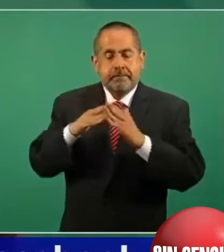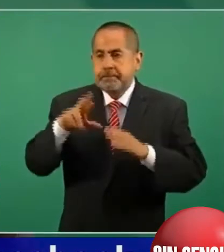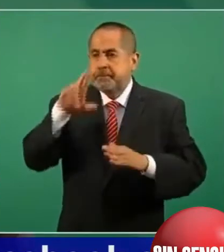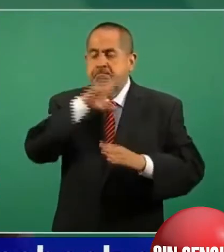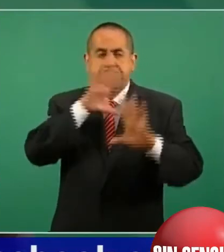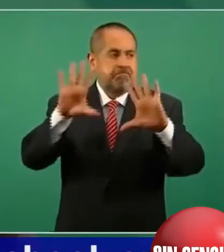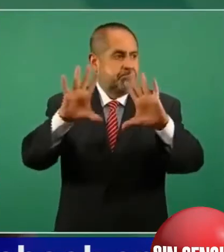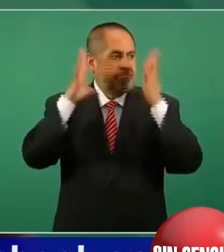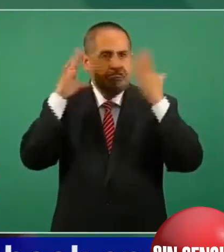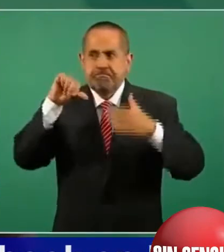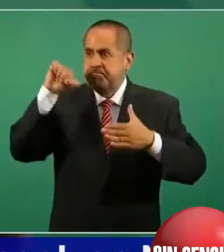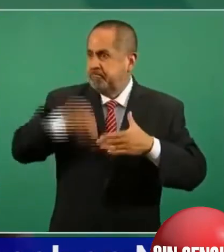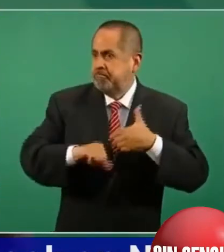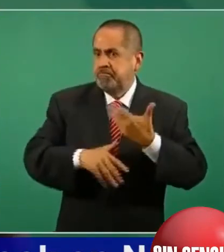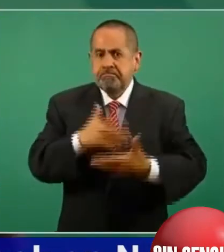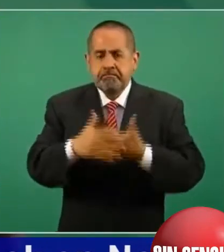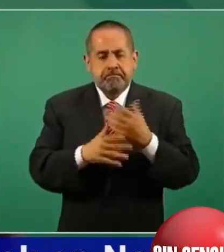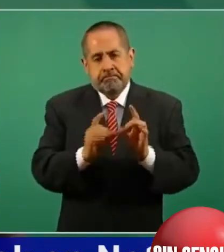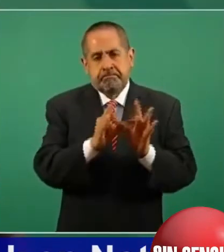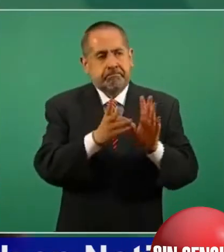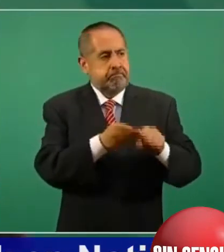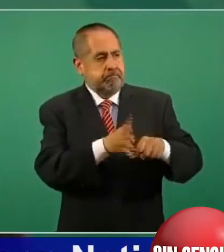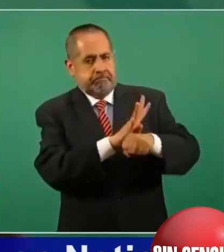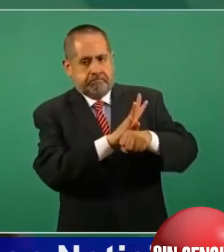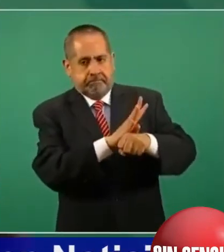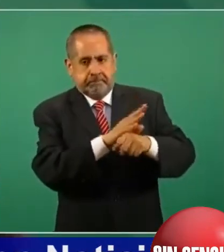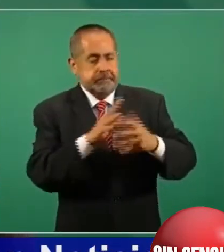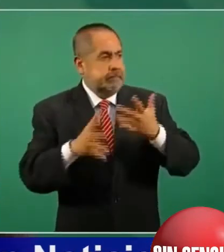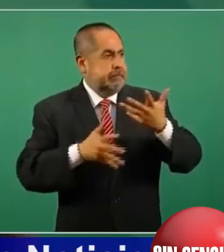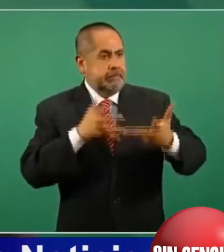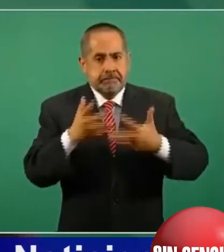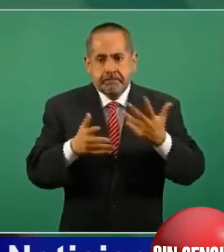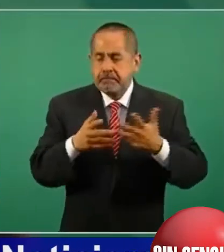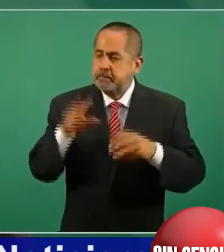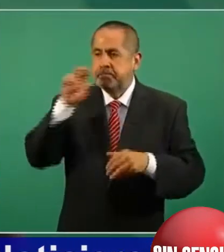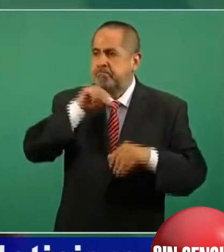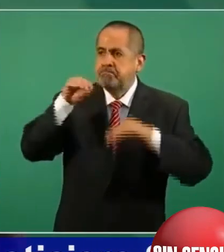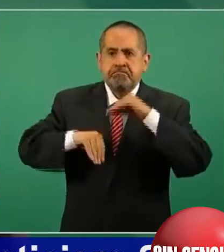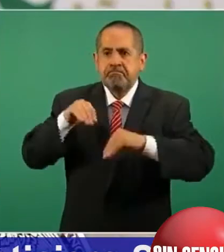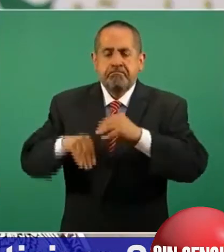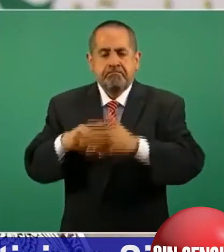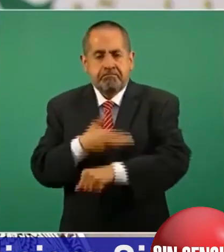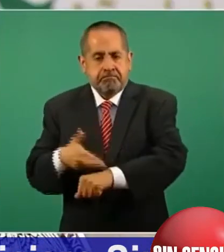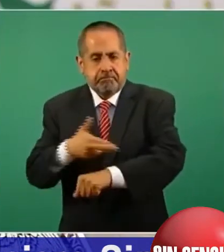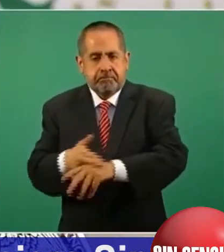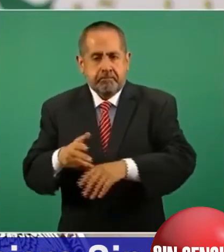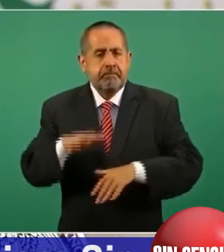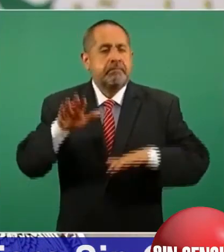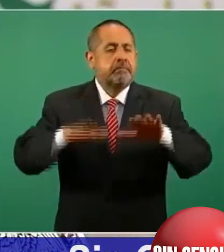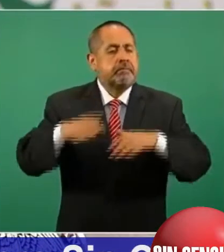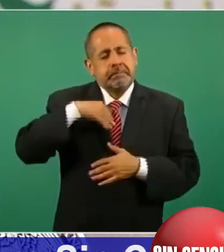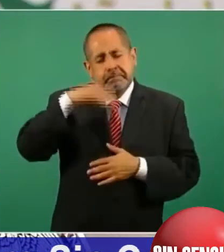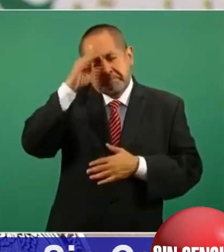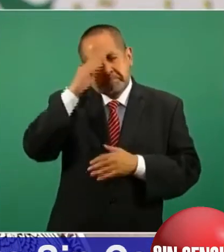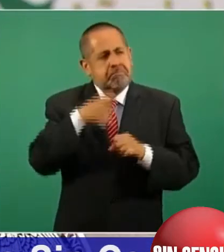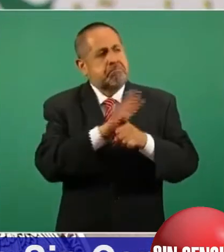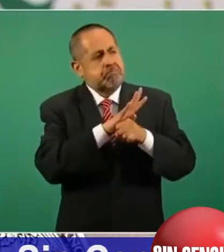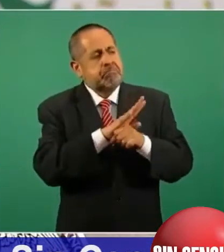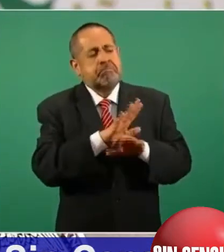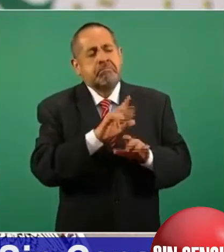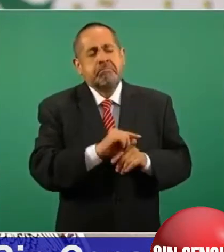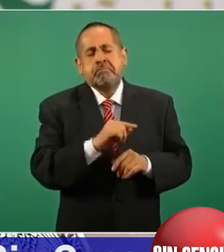rápida a la pandemia, pero era una época en que pensábamos que la pandemia iba a durar menos